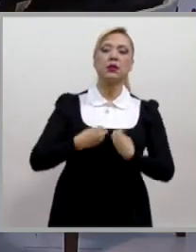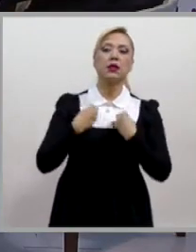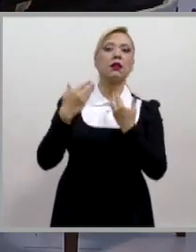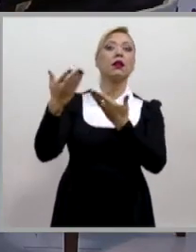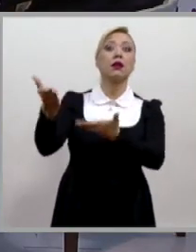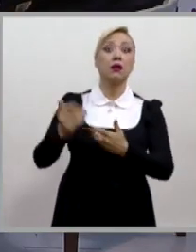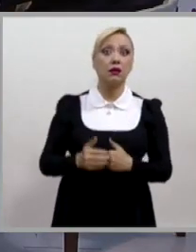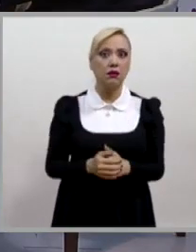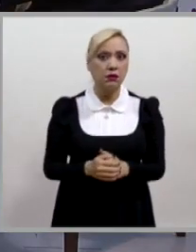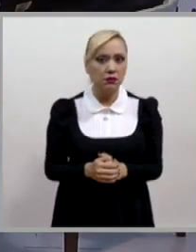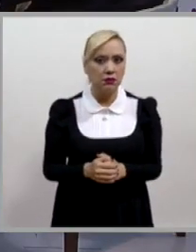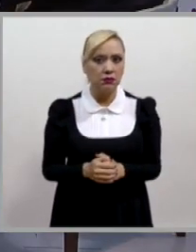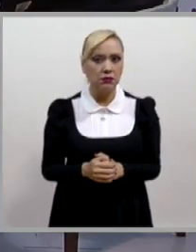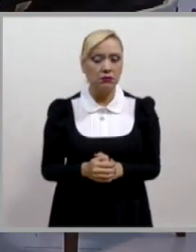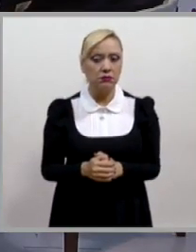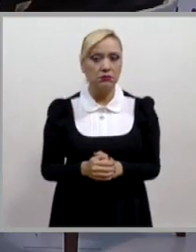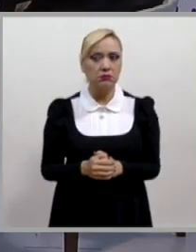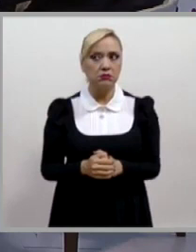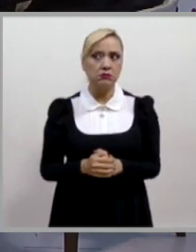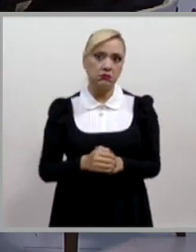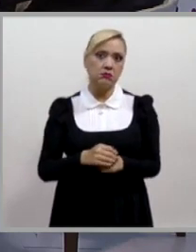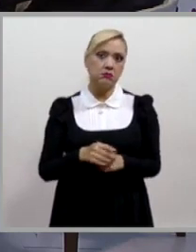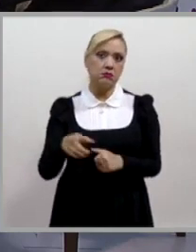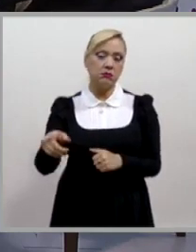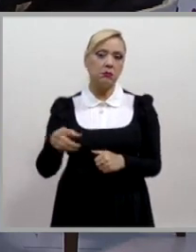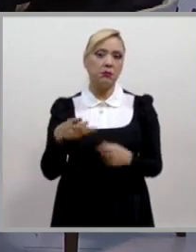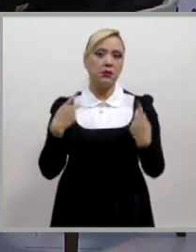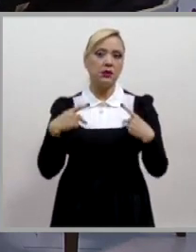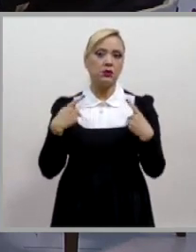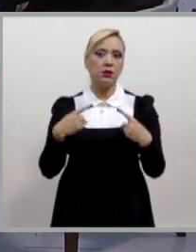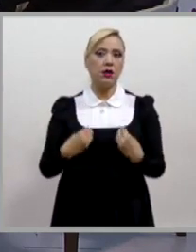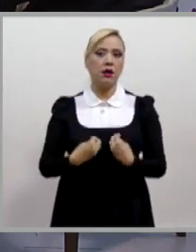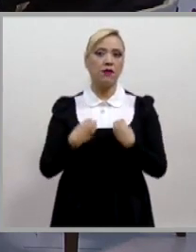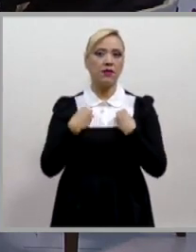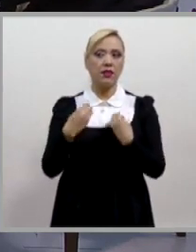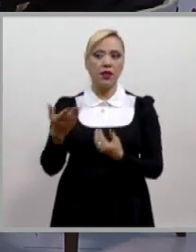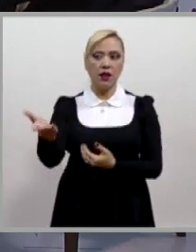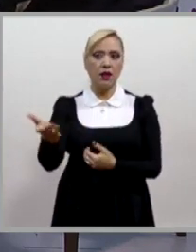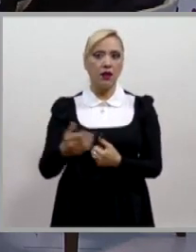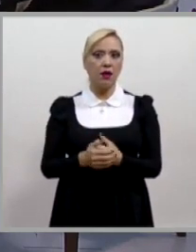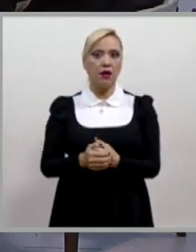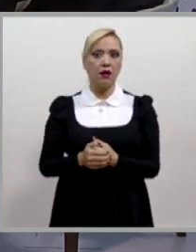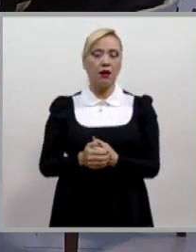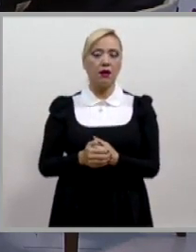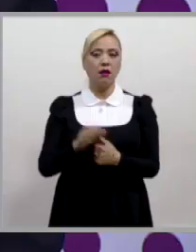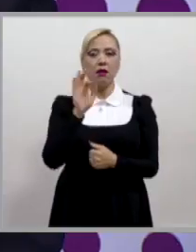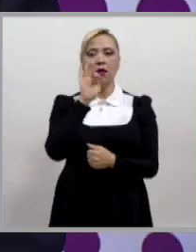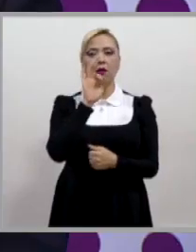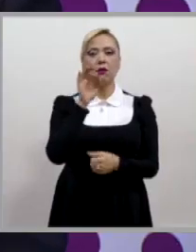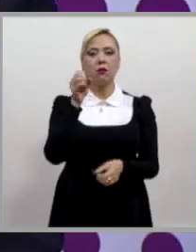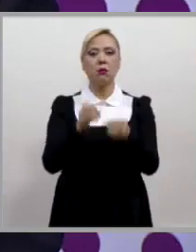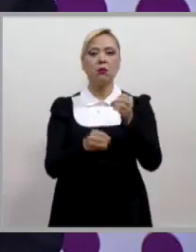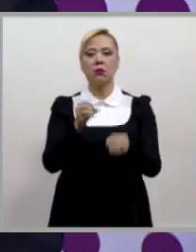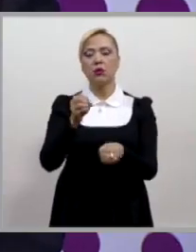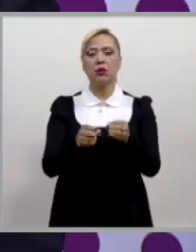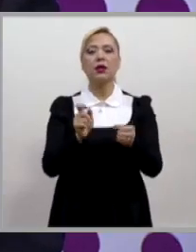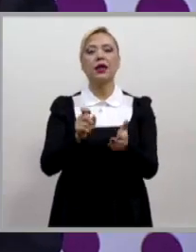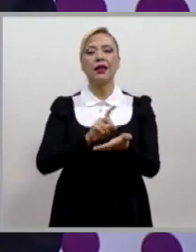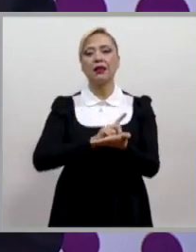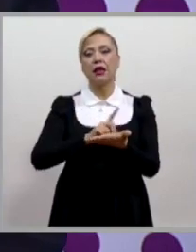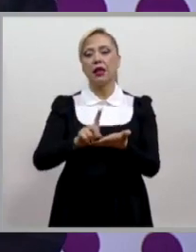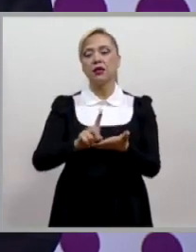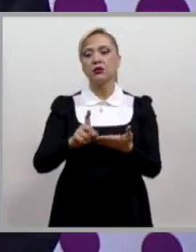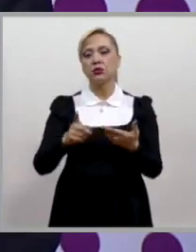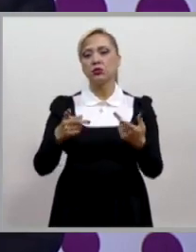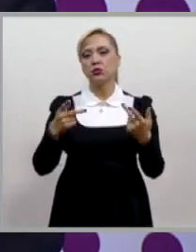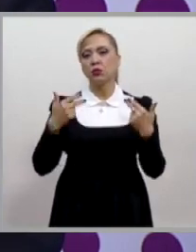alguna, generan o influyen en la vida de personas que no participaron en sus juicios. Sobre todo pues, en los DESCA, que ahora son mucho más